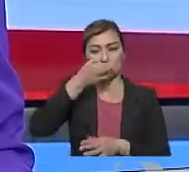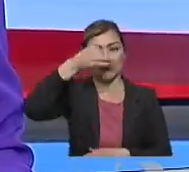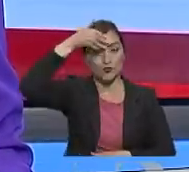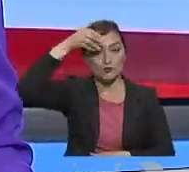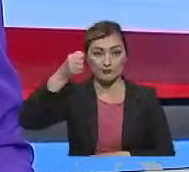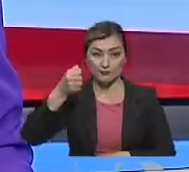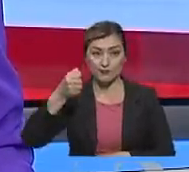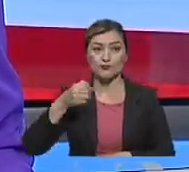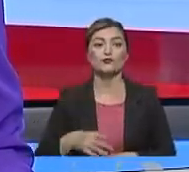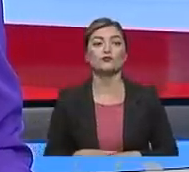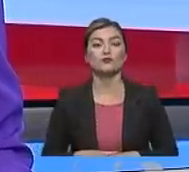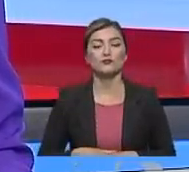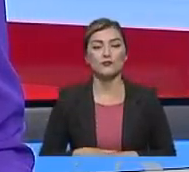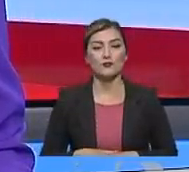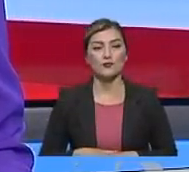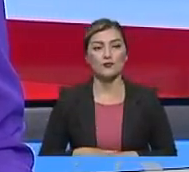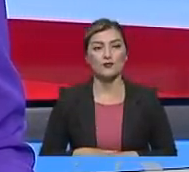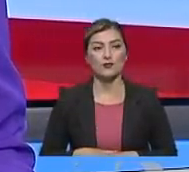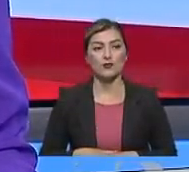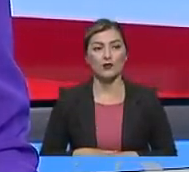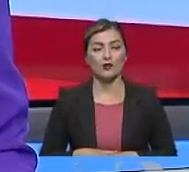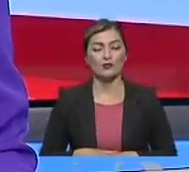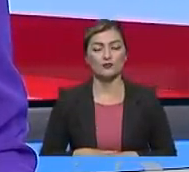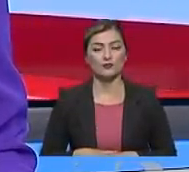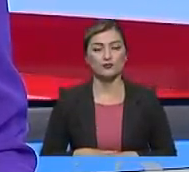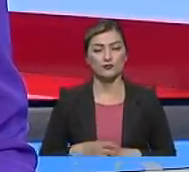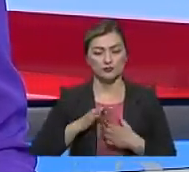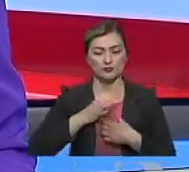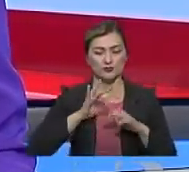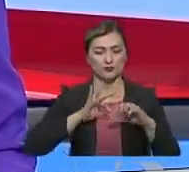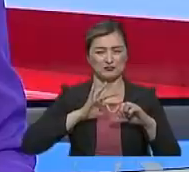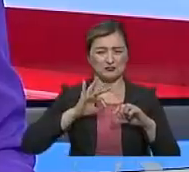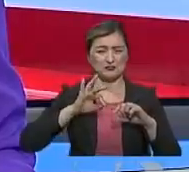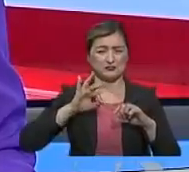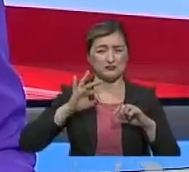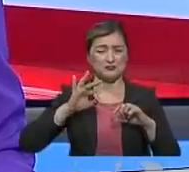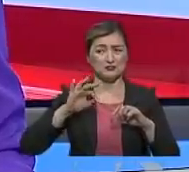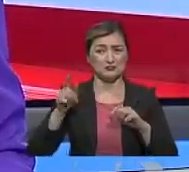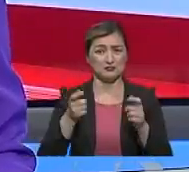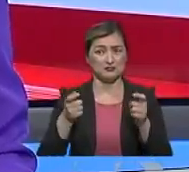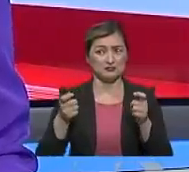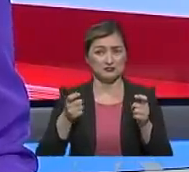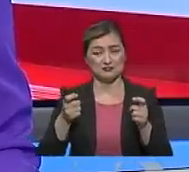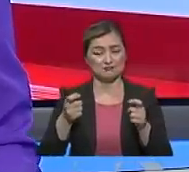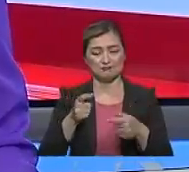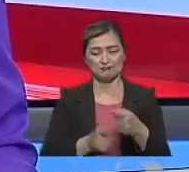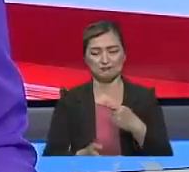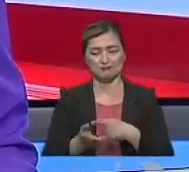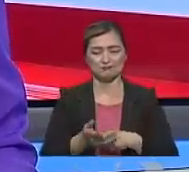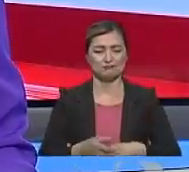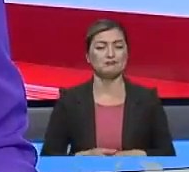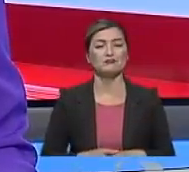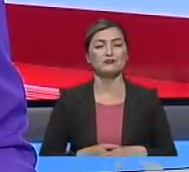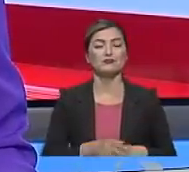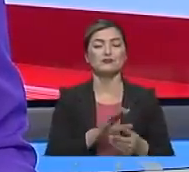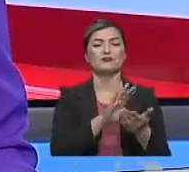los Áchilas, las medidas no han sido suficientes para evitar el incremento masivo de casos positivos de COVID-19. En las